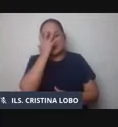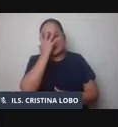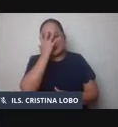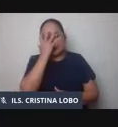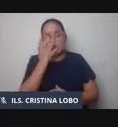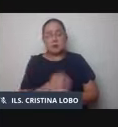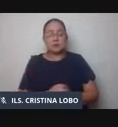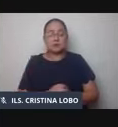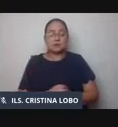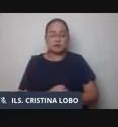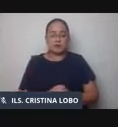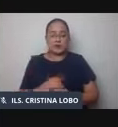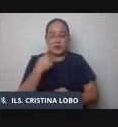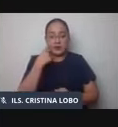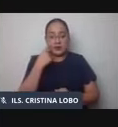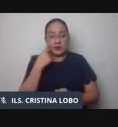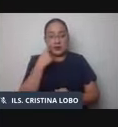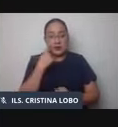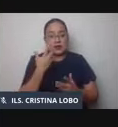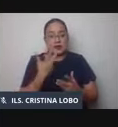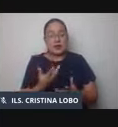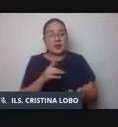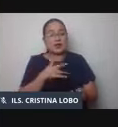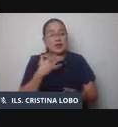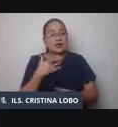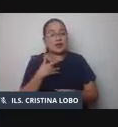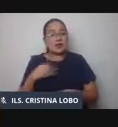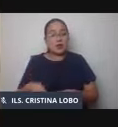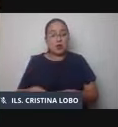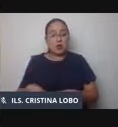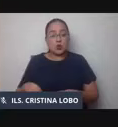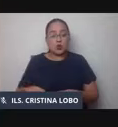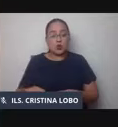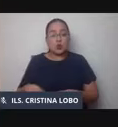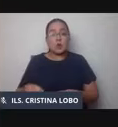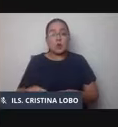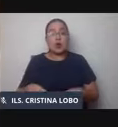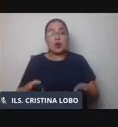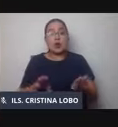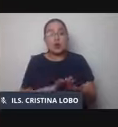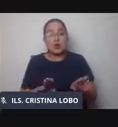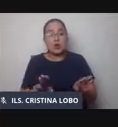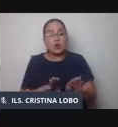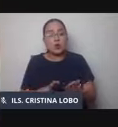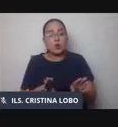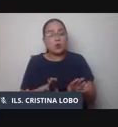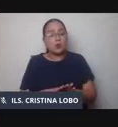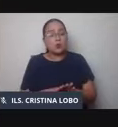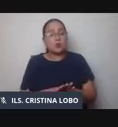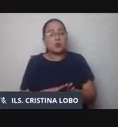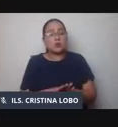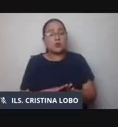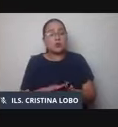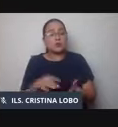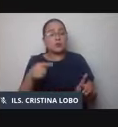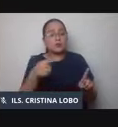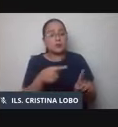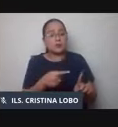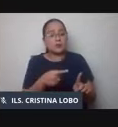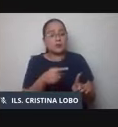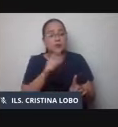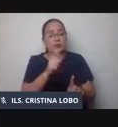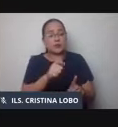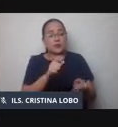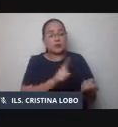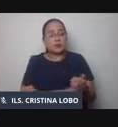acuérdense, el sentimiento de culpa se lleva a cabo o se propina o se alimenta de